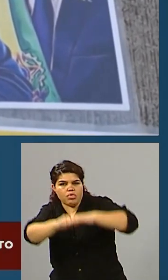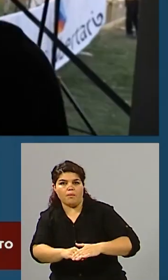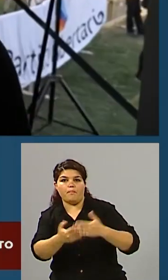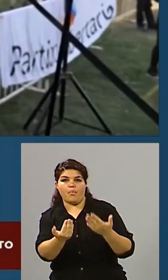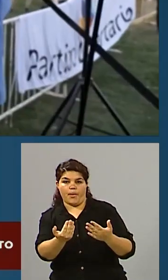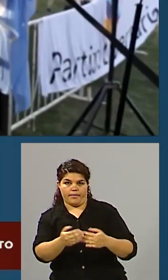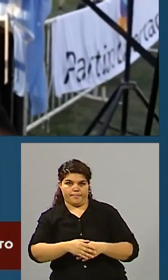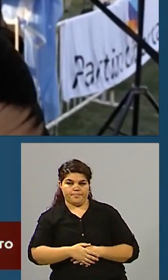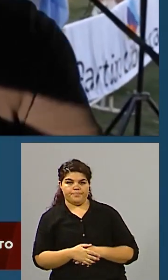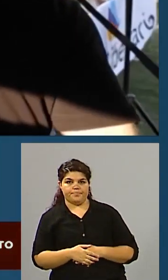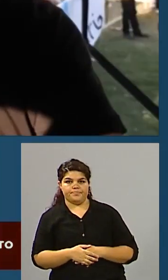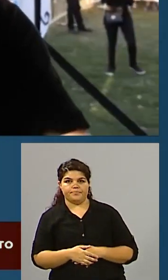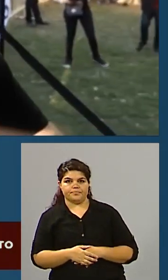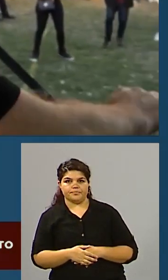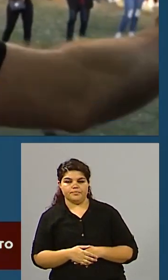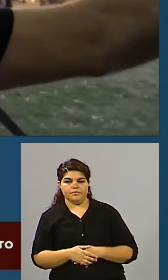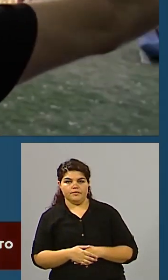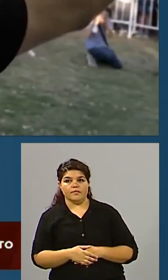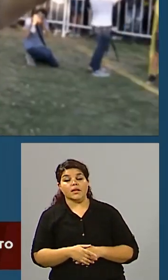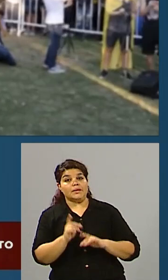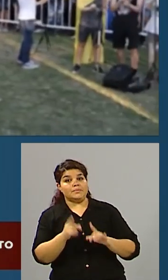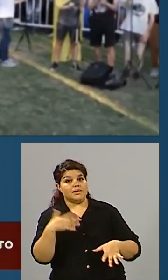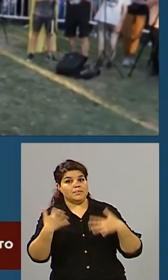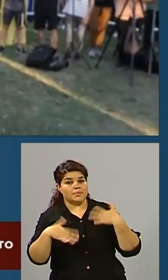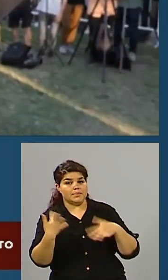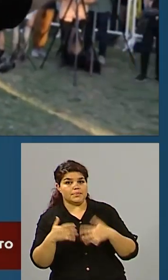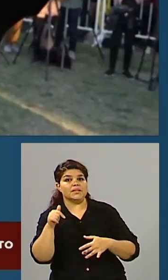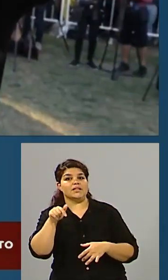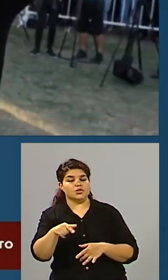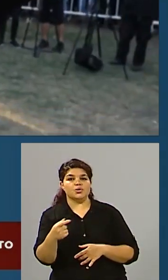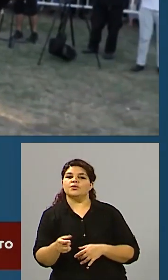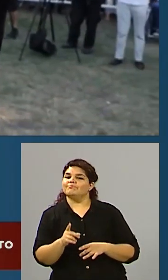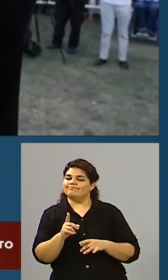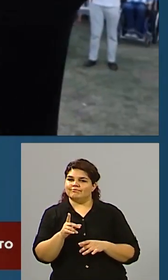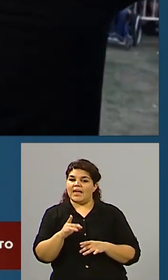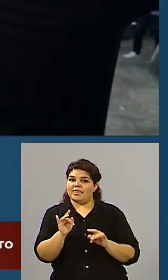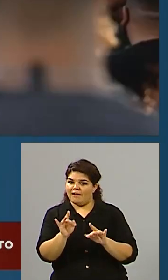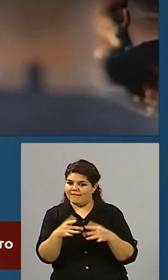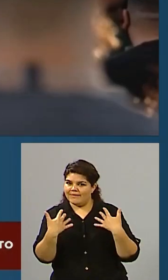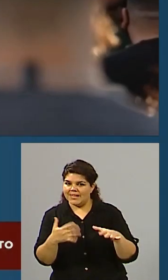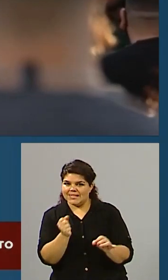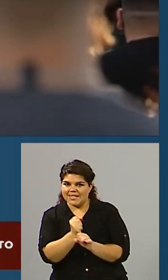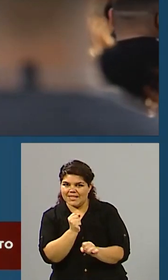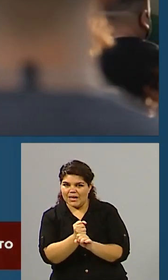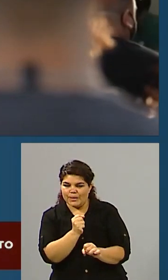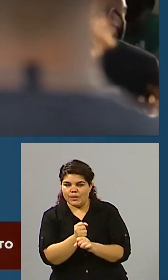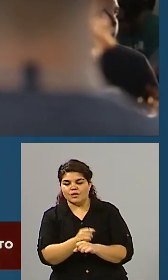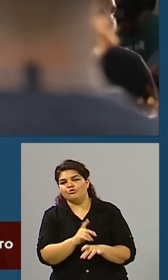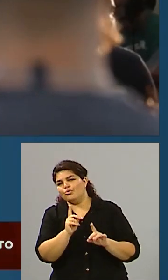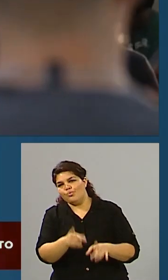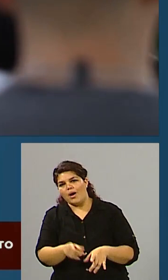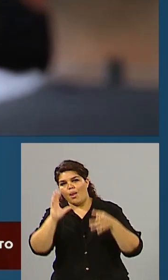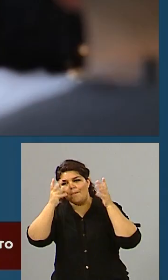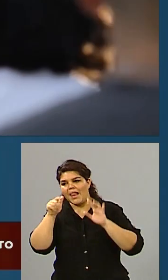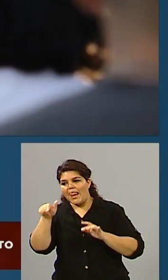una tarea bastante importante la que tiene por delante, digo, y más allá de que es Milei, el presidente electo, mucho se hablaba también, Gastón, esto